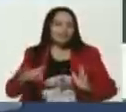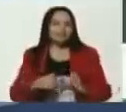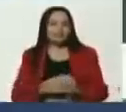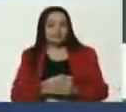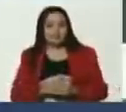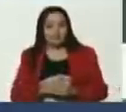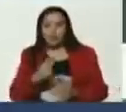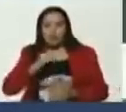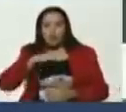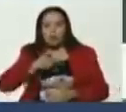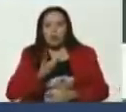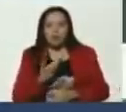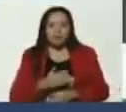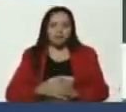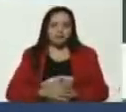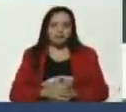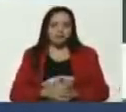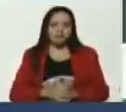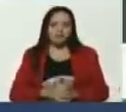No podrán.